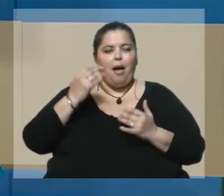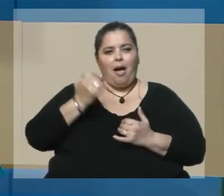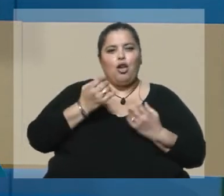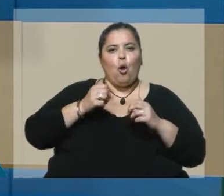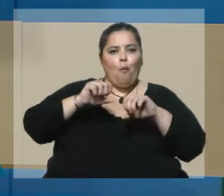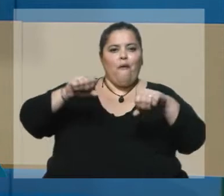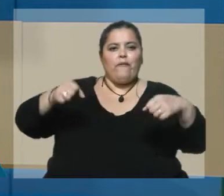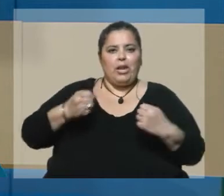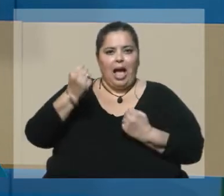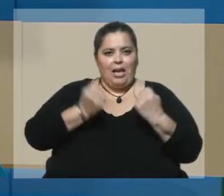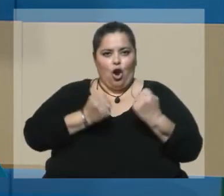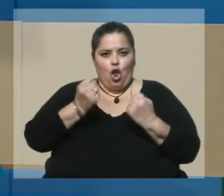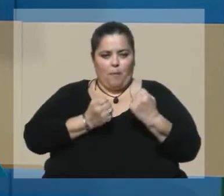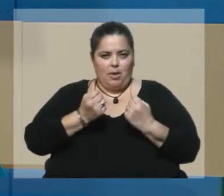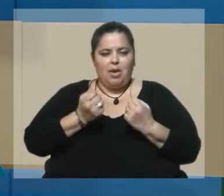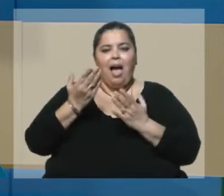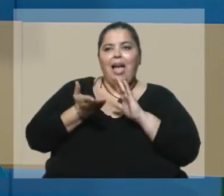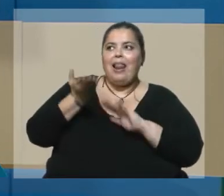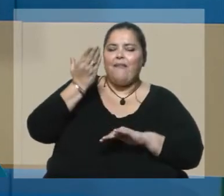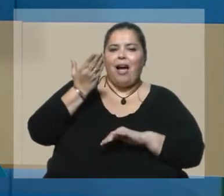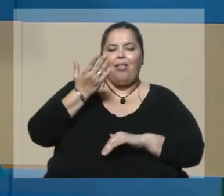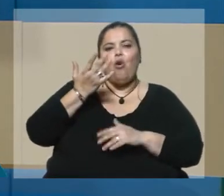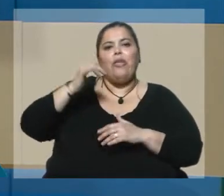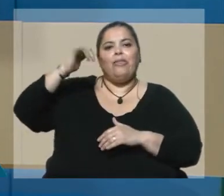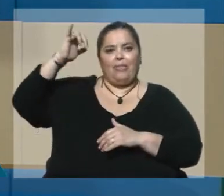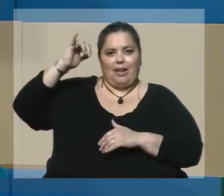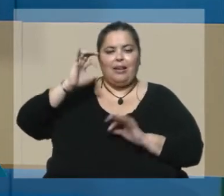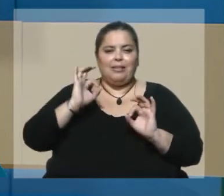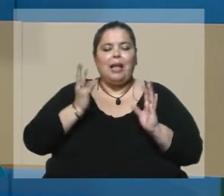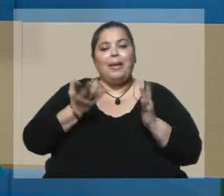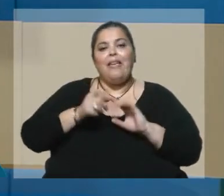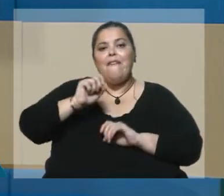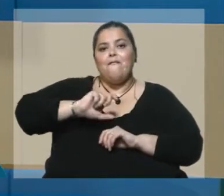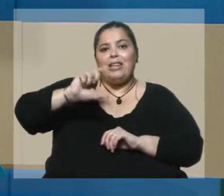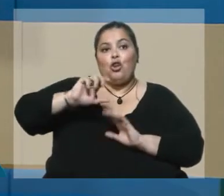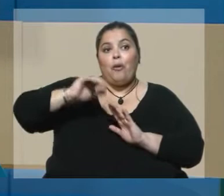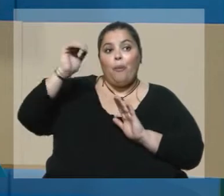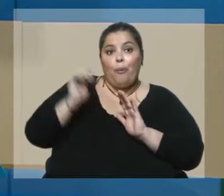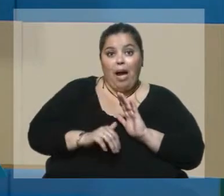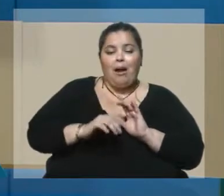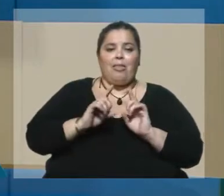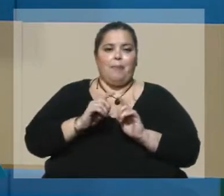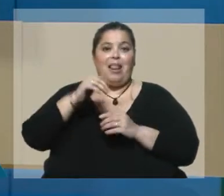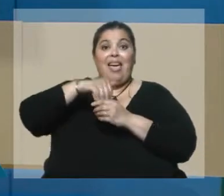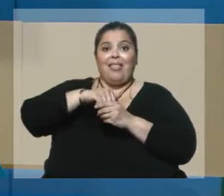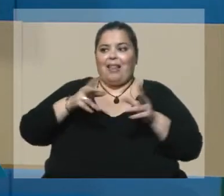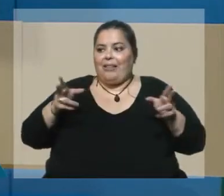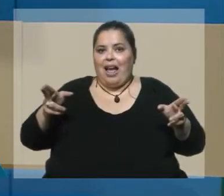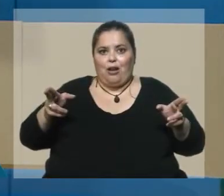enfriar aún más la economía este para que la inflación baje y se meta en el rango meta este cuando